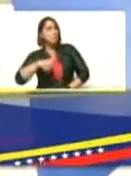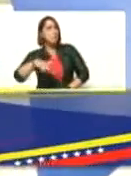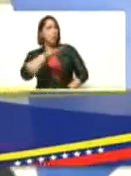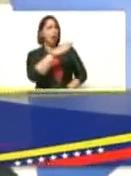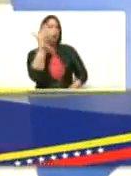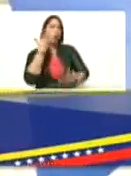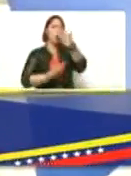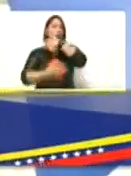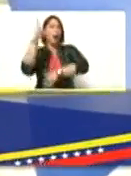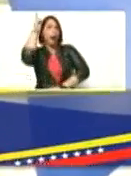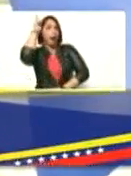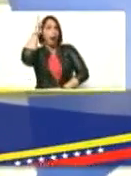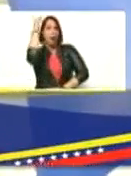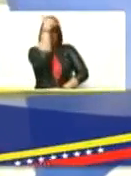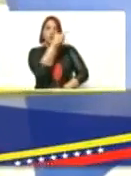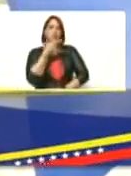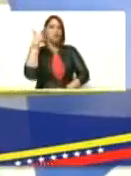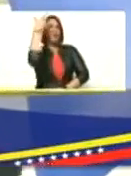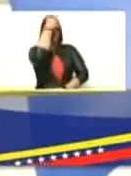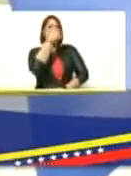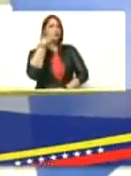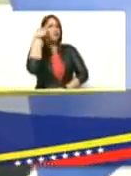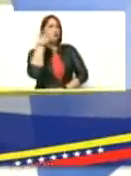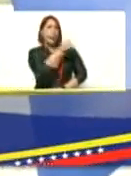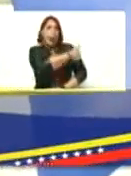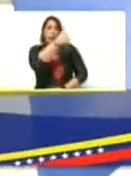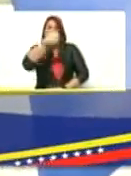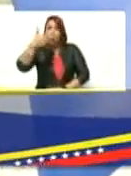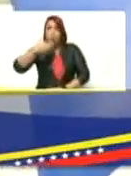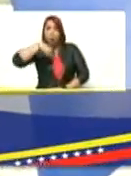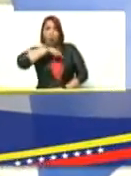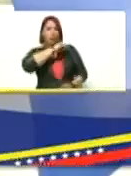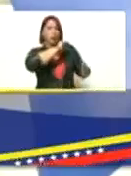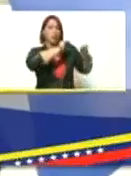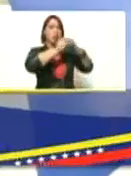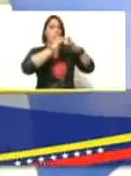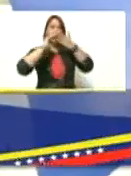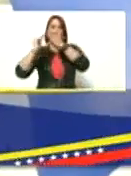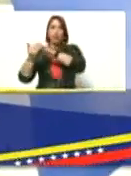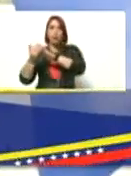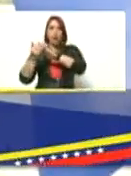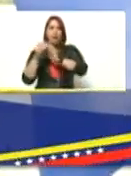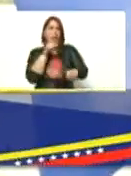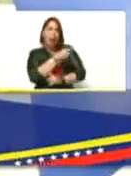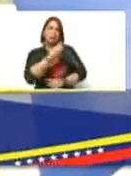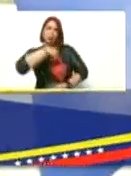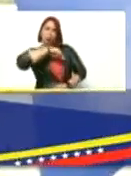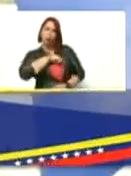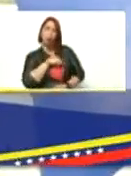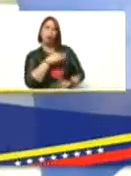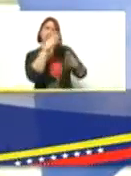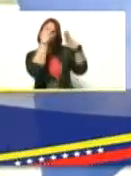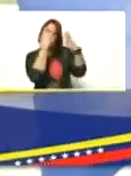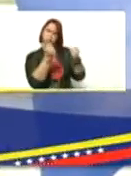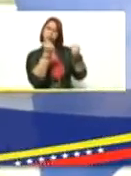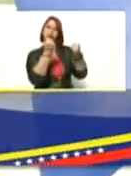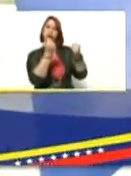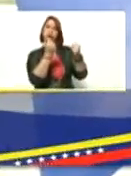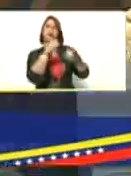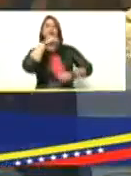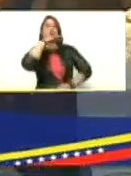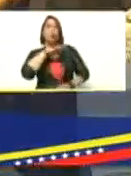originarios de la afrovenezolanidad de cada una de nuestras comunidades. Esa que hemos entendido como